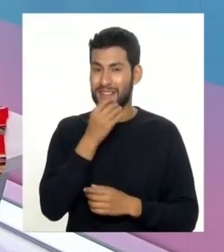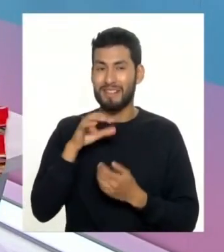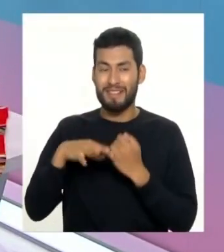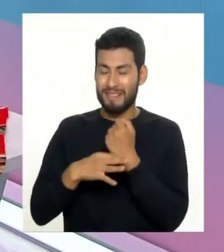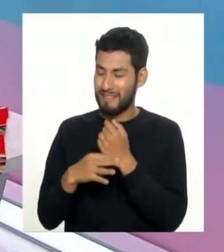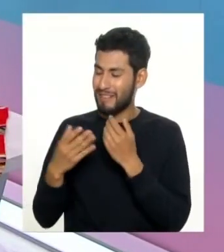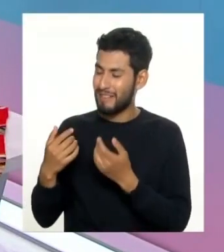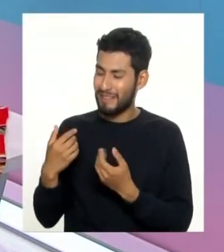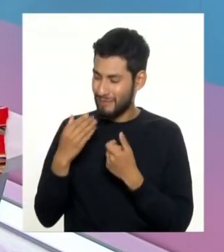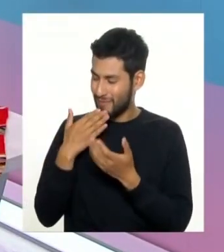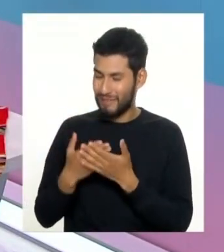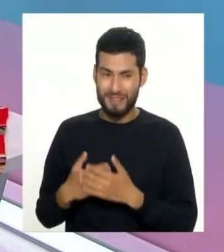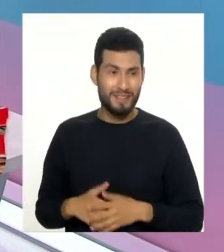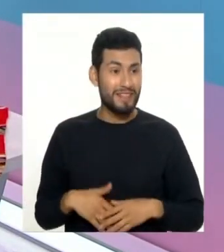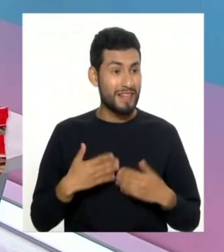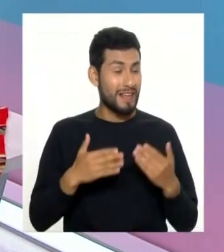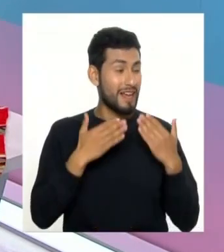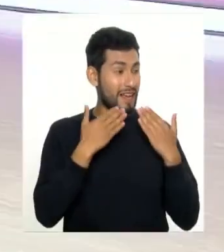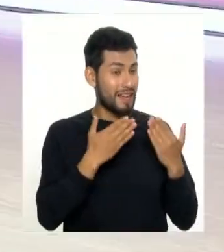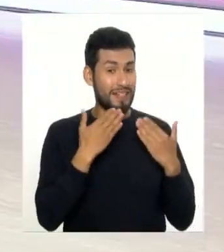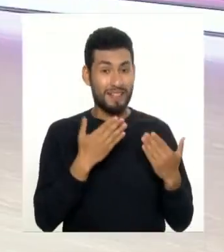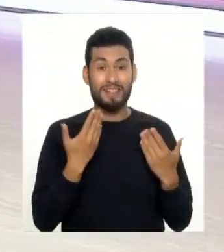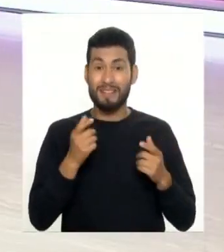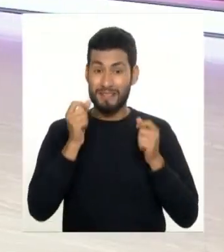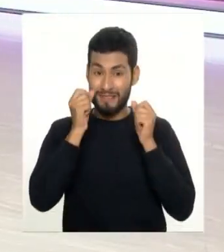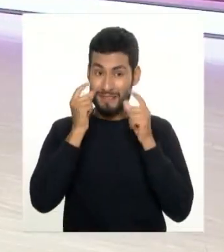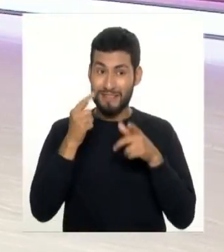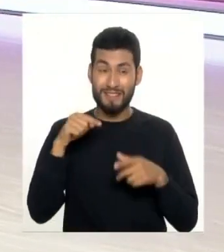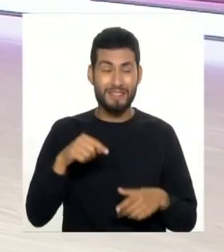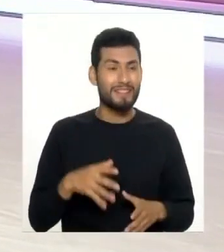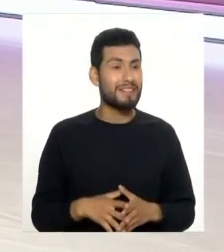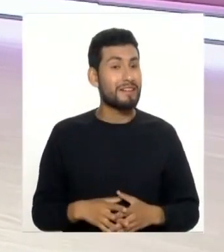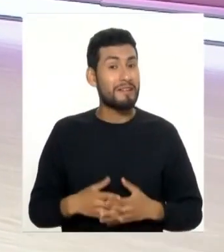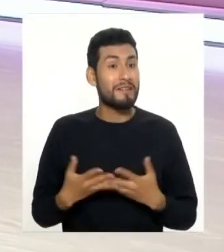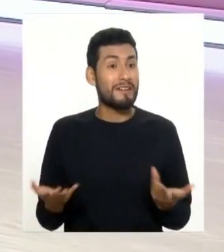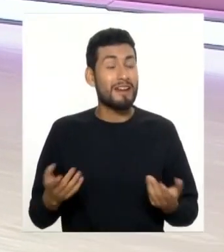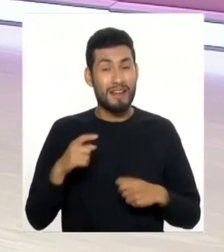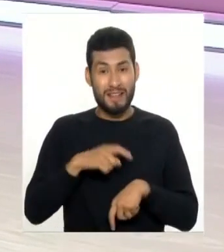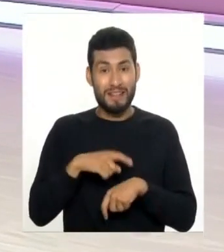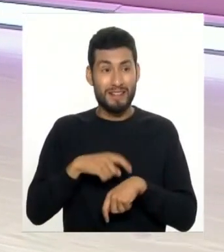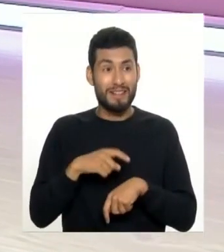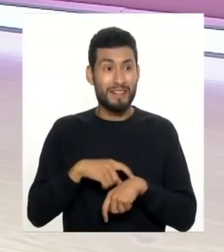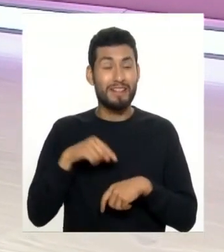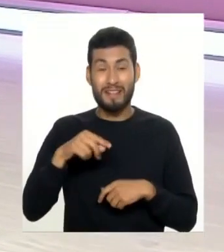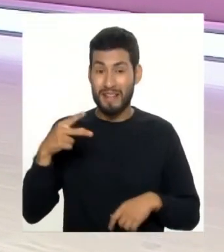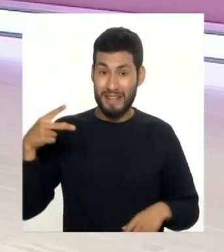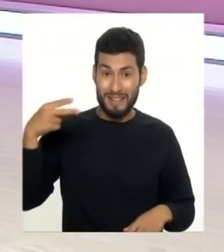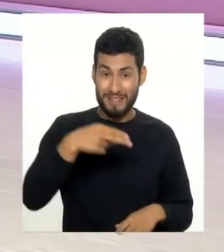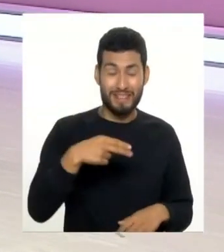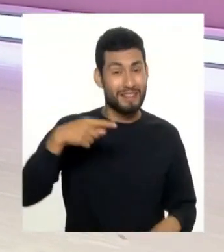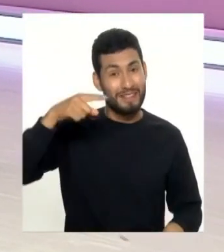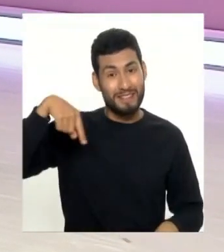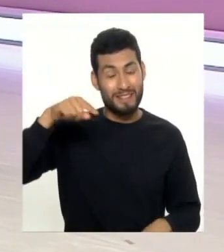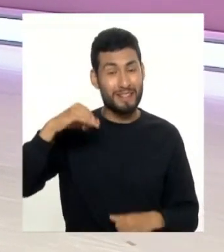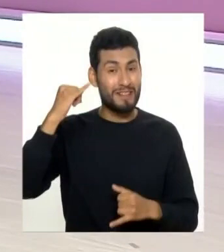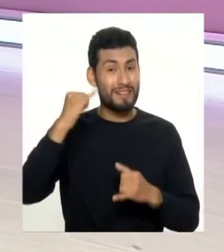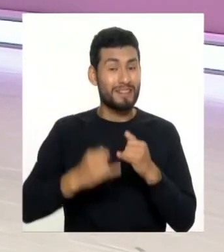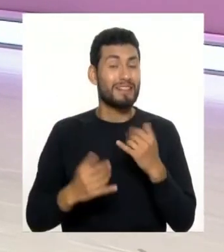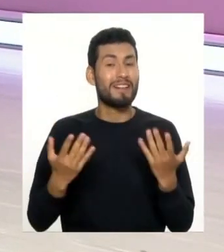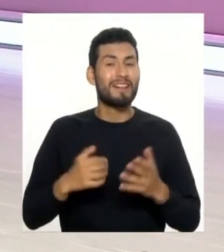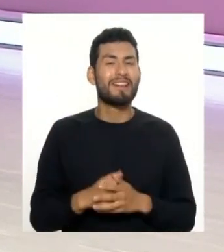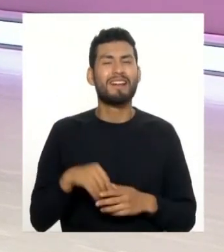aquí. Interesantísimos consejos, Jorge, pero bueno, no hay tiempo sino para el corte y ya volvemos con la parte